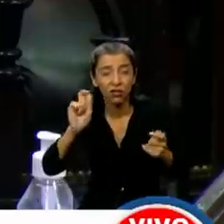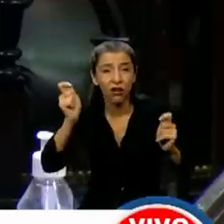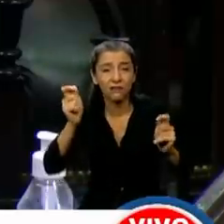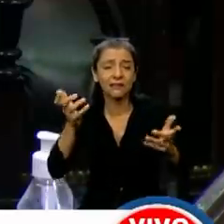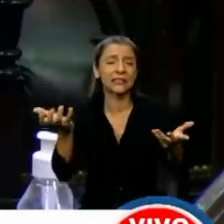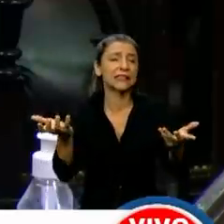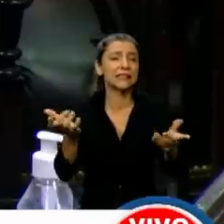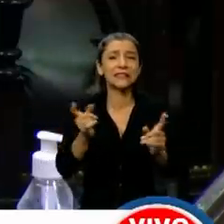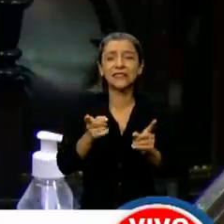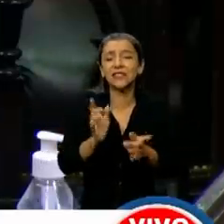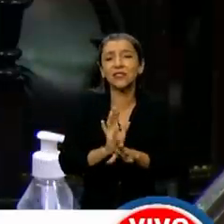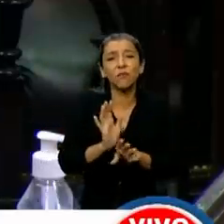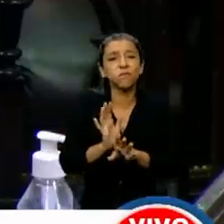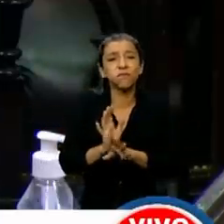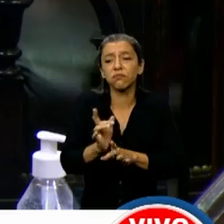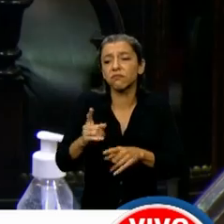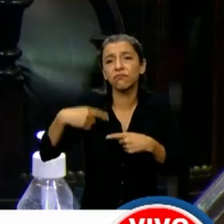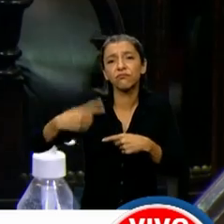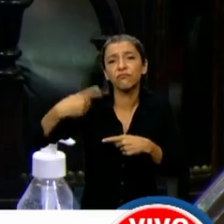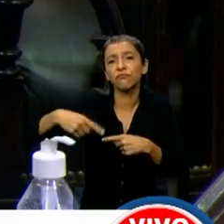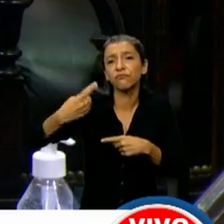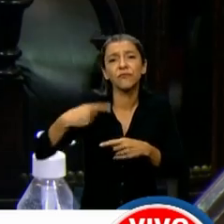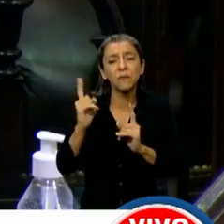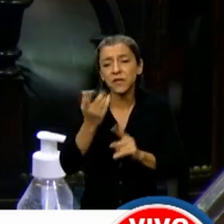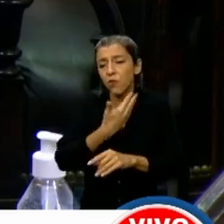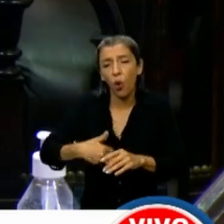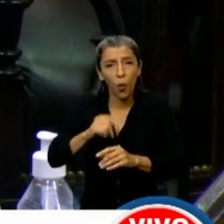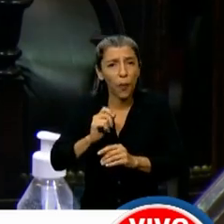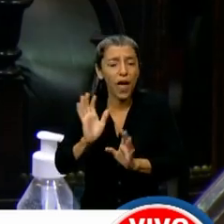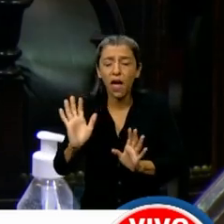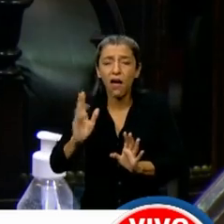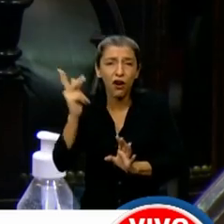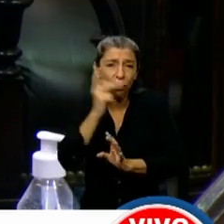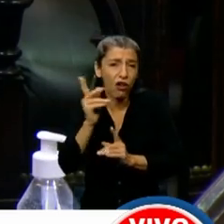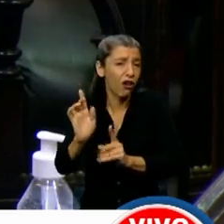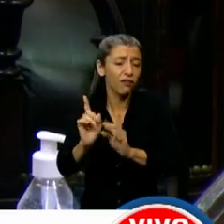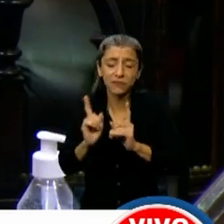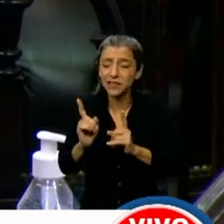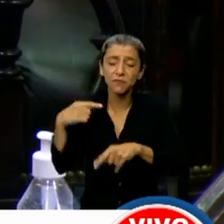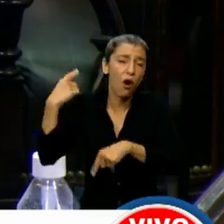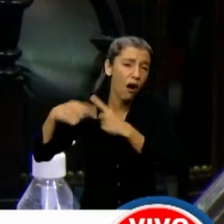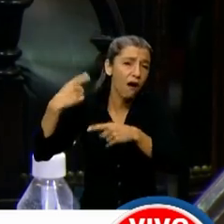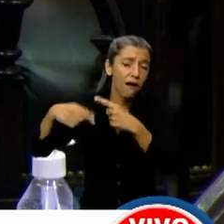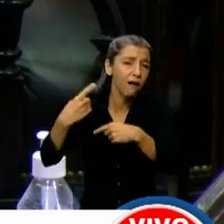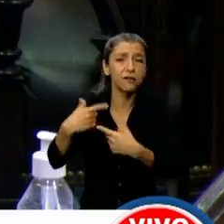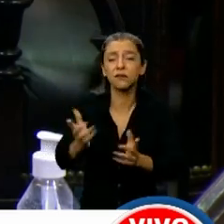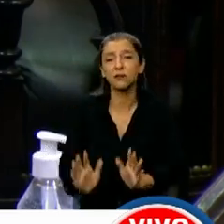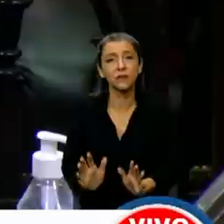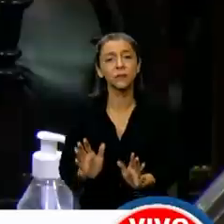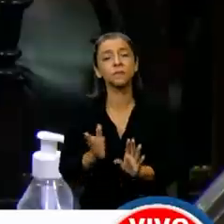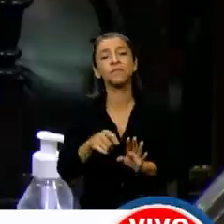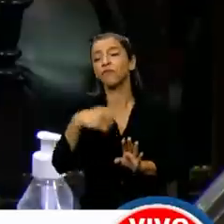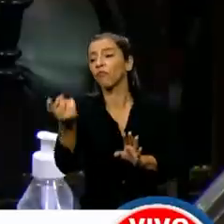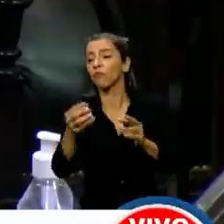sistemática en los gobiernos chiche de vistas tampoco le creo porque en algún momento un colega le preguntó por los